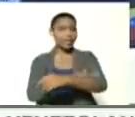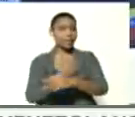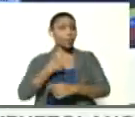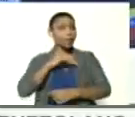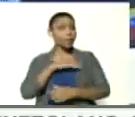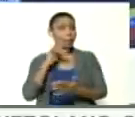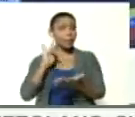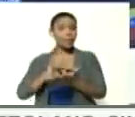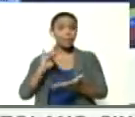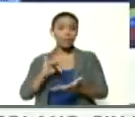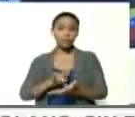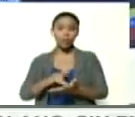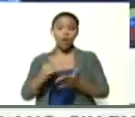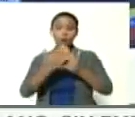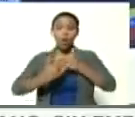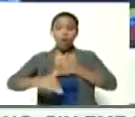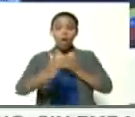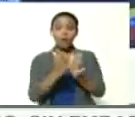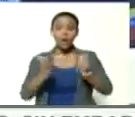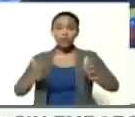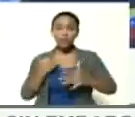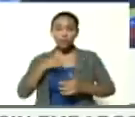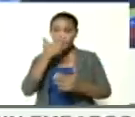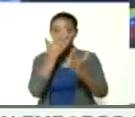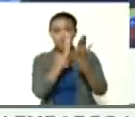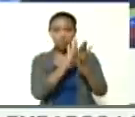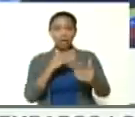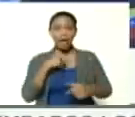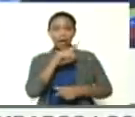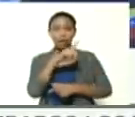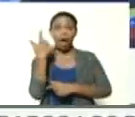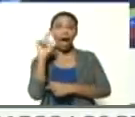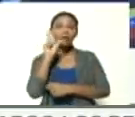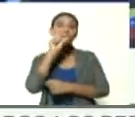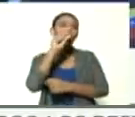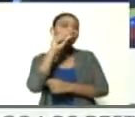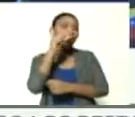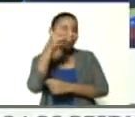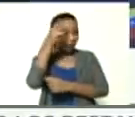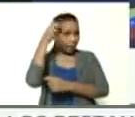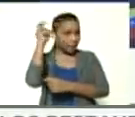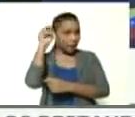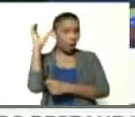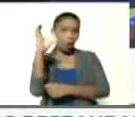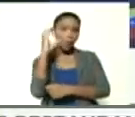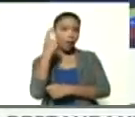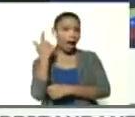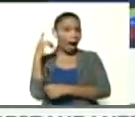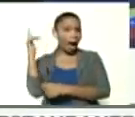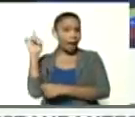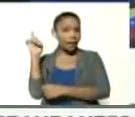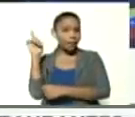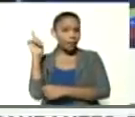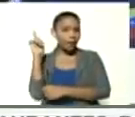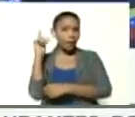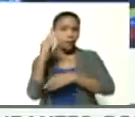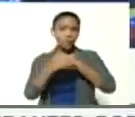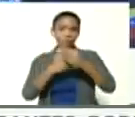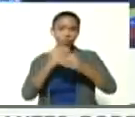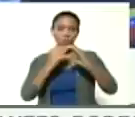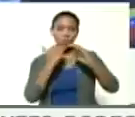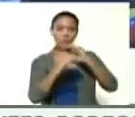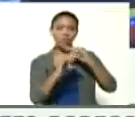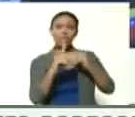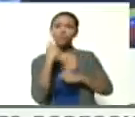nuestra presencia a lo largo y ancho de toda la frontera. Hay unos tweets de la Cancillería colombiana por ahí, pero no hacen comunicados,